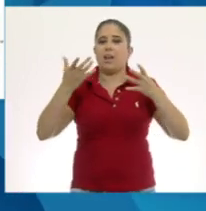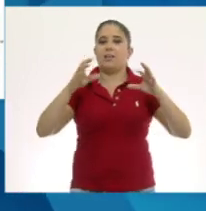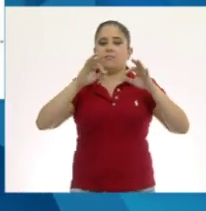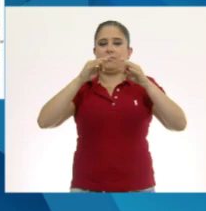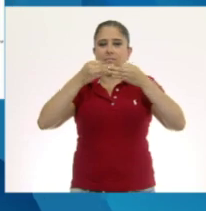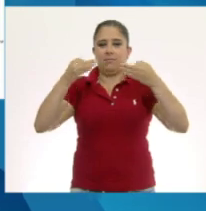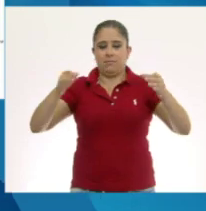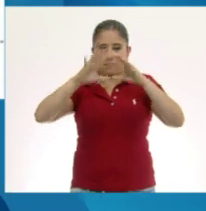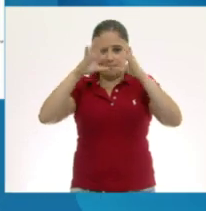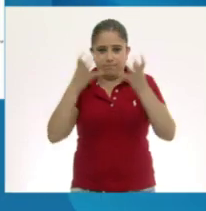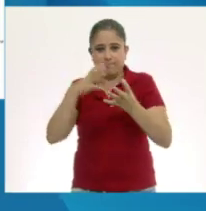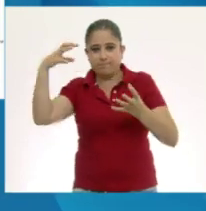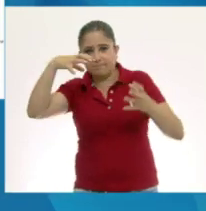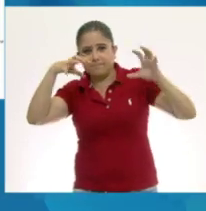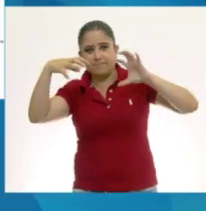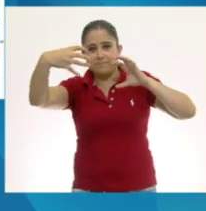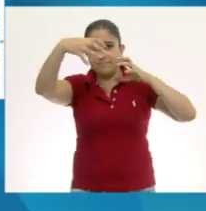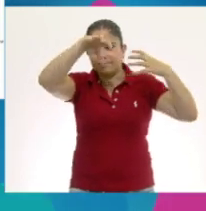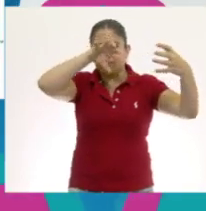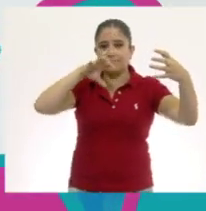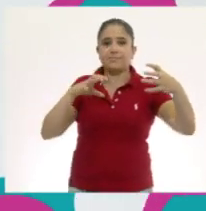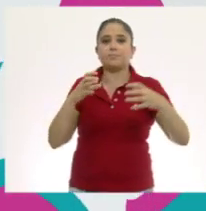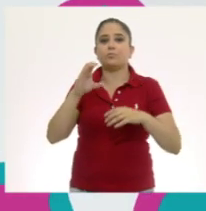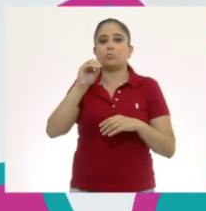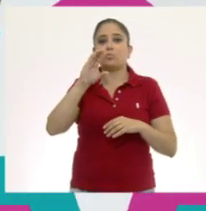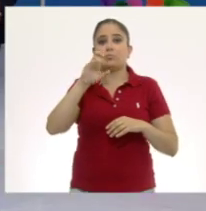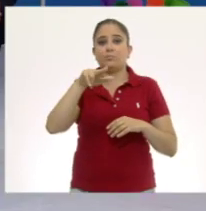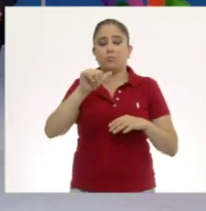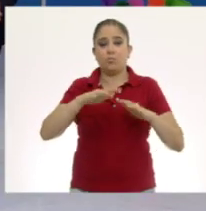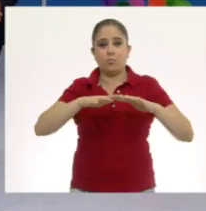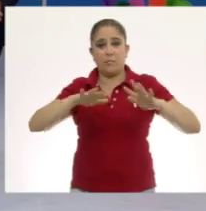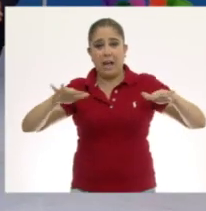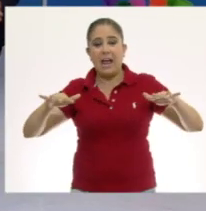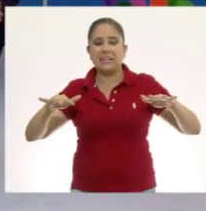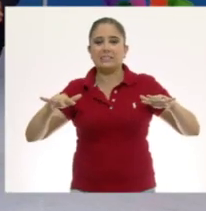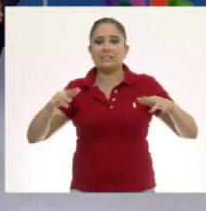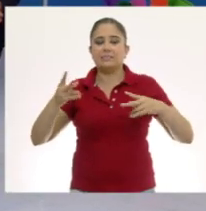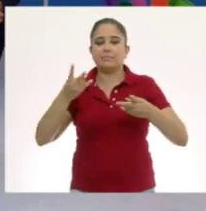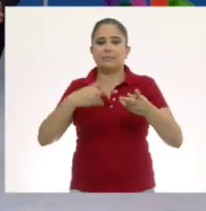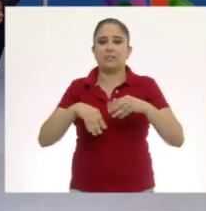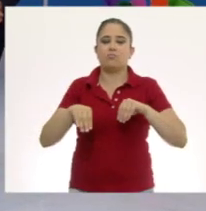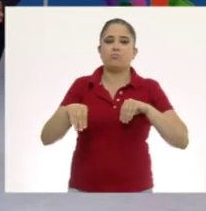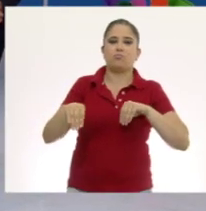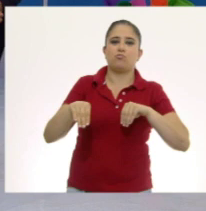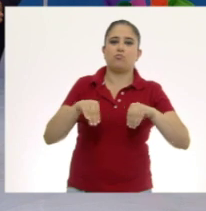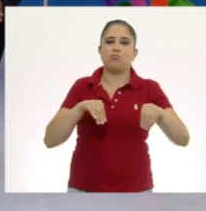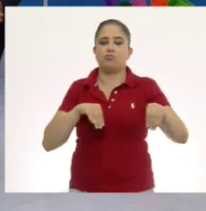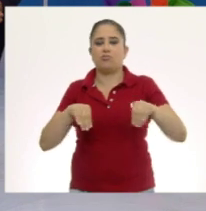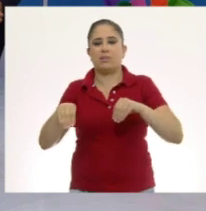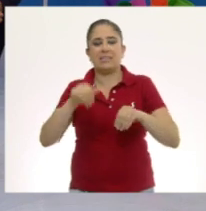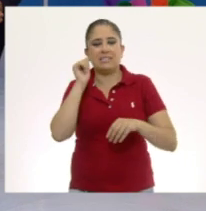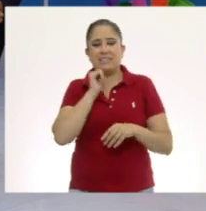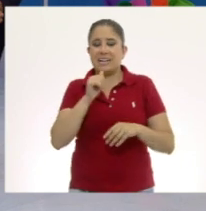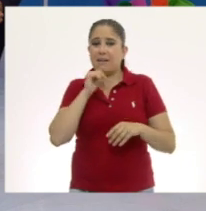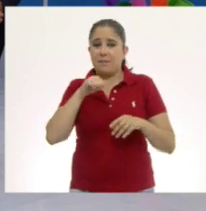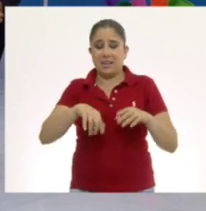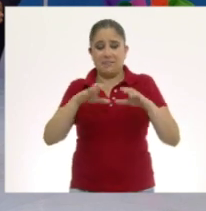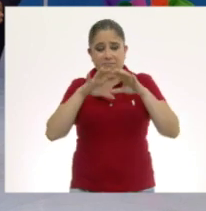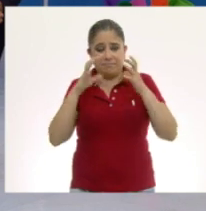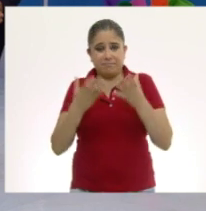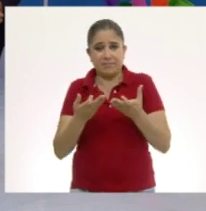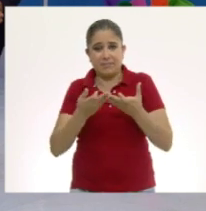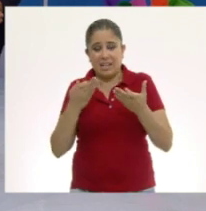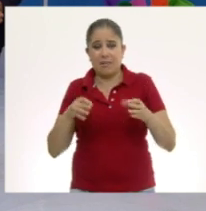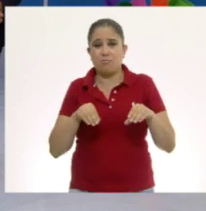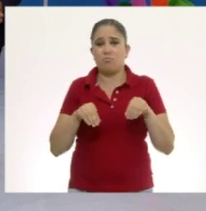los océanos, han pasado millones de años y se ha movido. Nuestro planeta está en constante movimiento